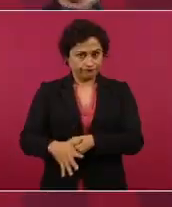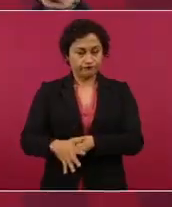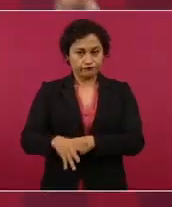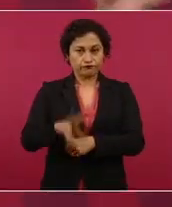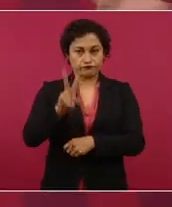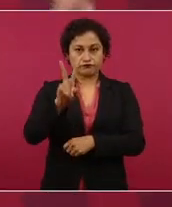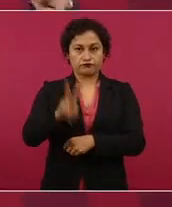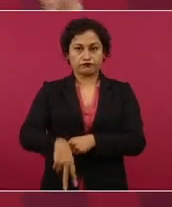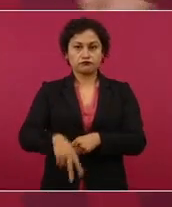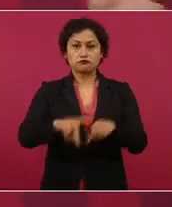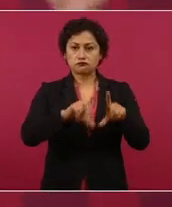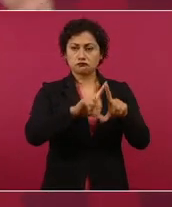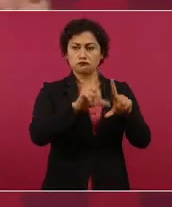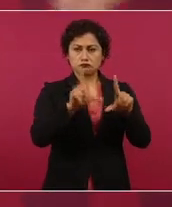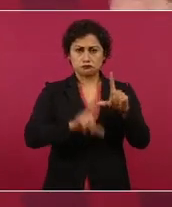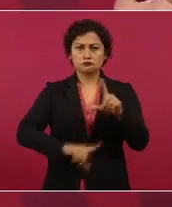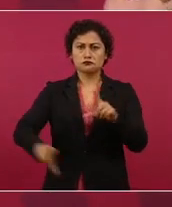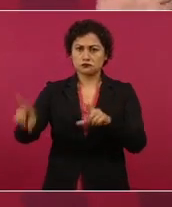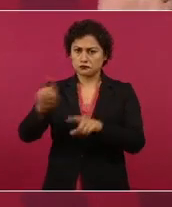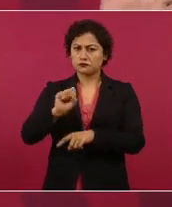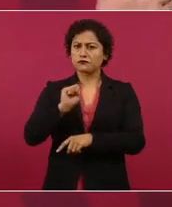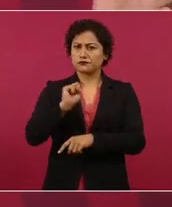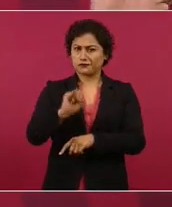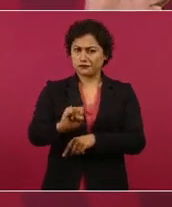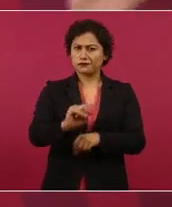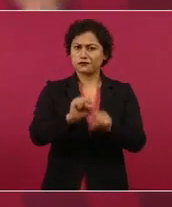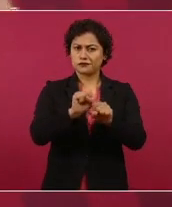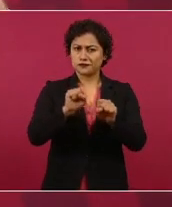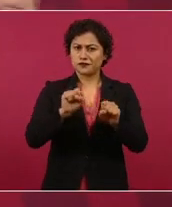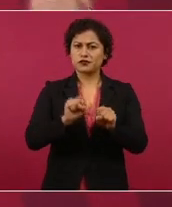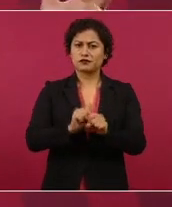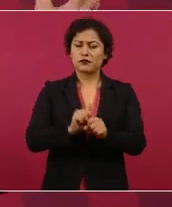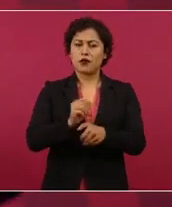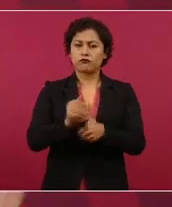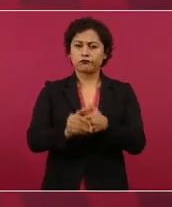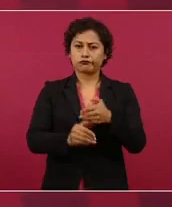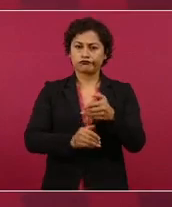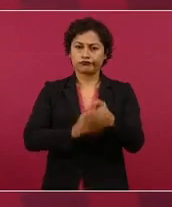está funcionando todo el sistema. Esto